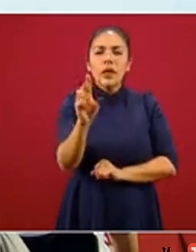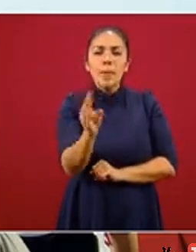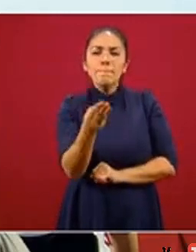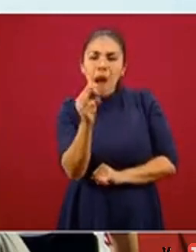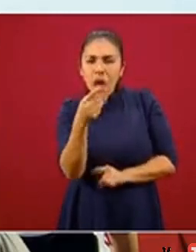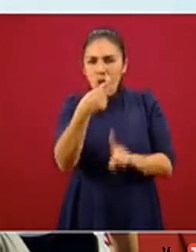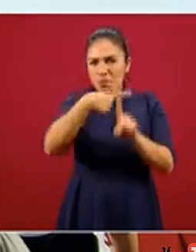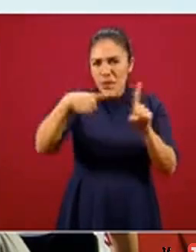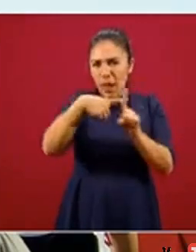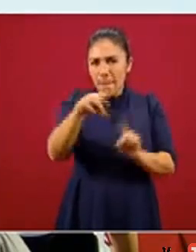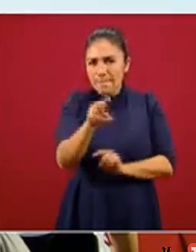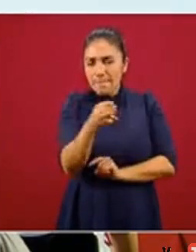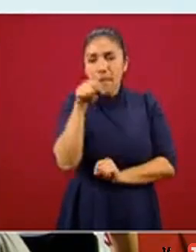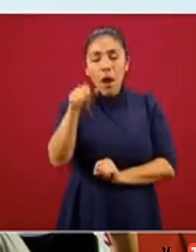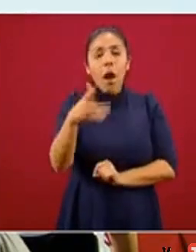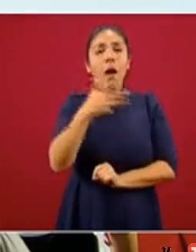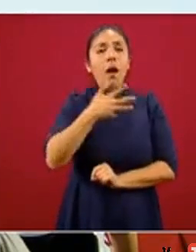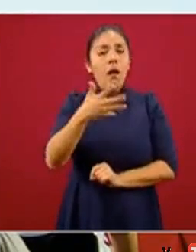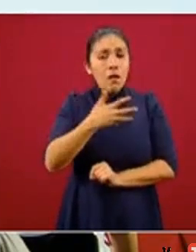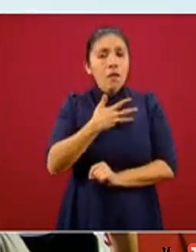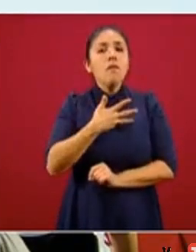mayo, tuvimos ya una